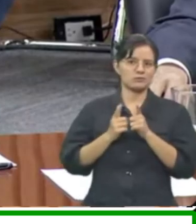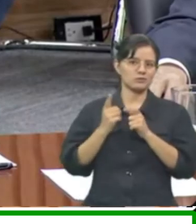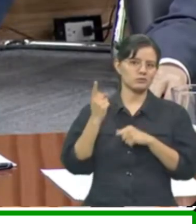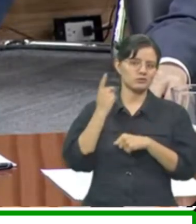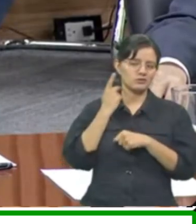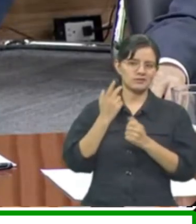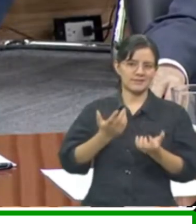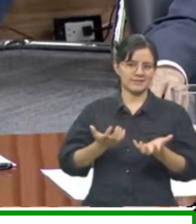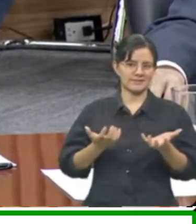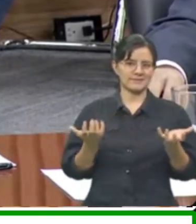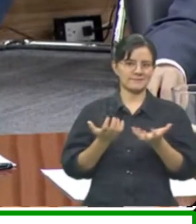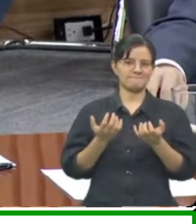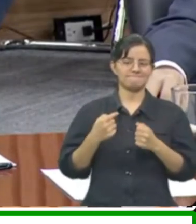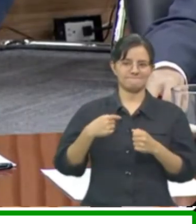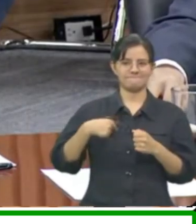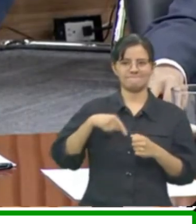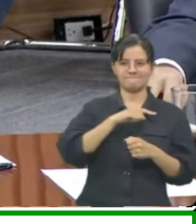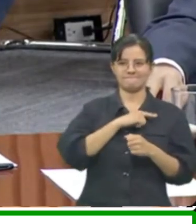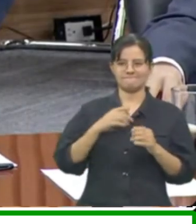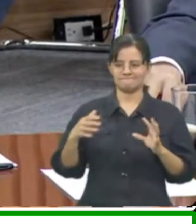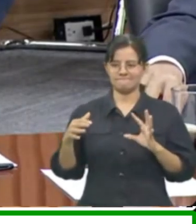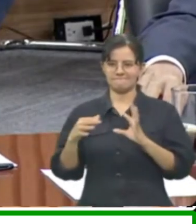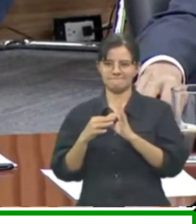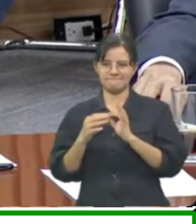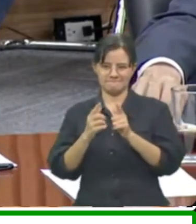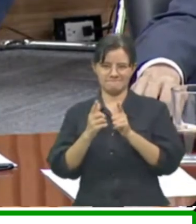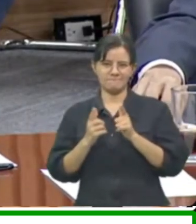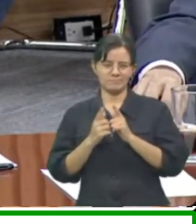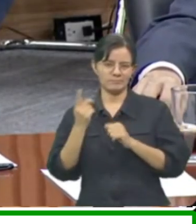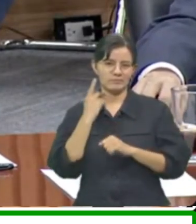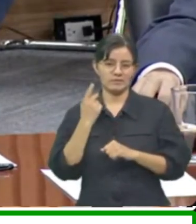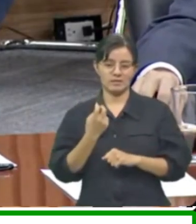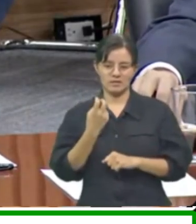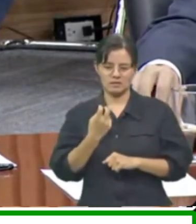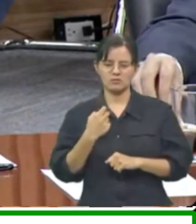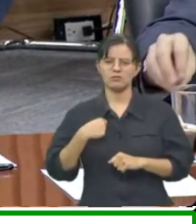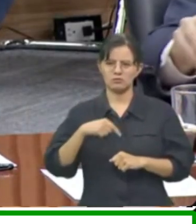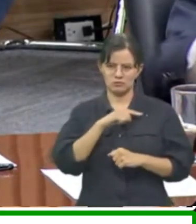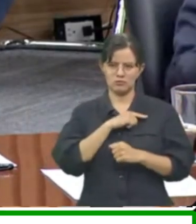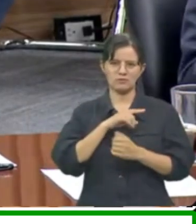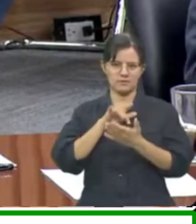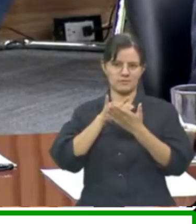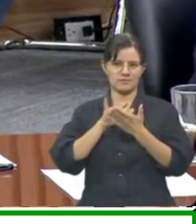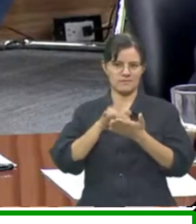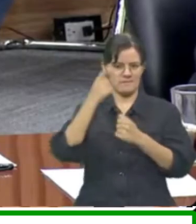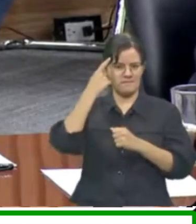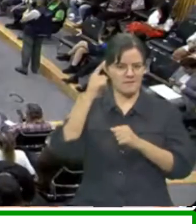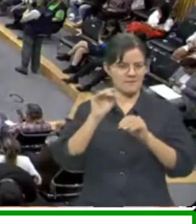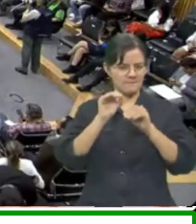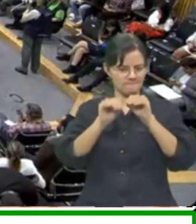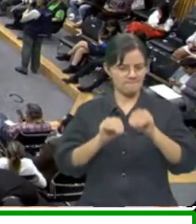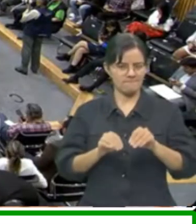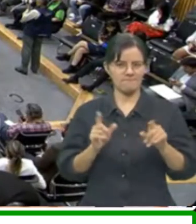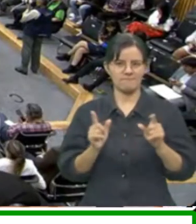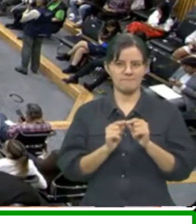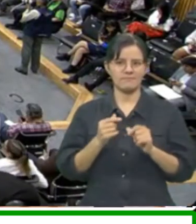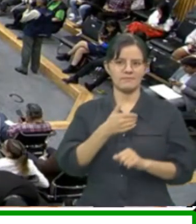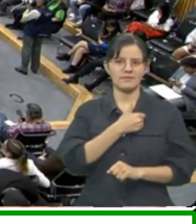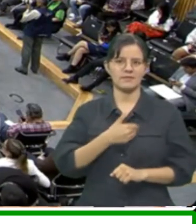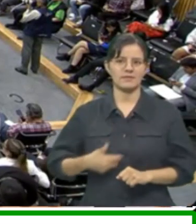de nosotros y de nuestra coalición. Y en eso cuenten con nosotros para construir. Es cuanto, Presidenta.